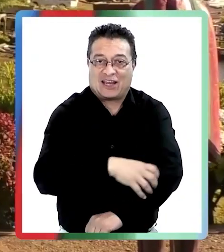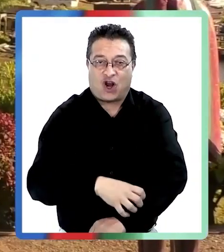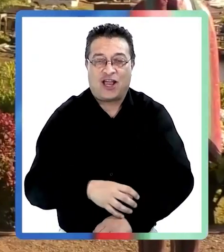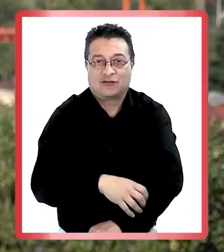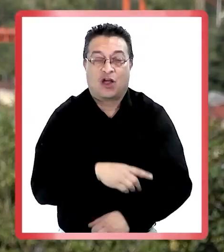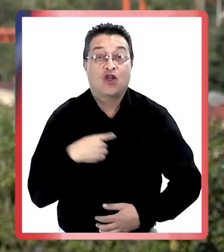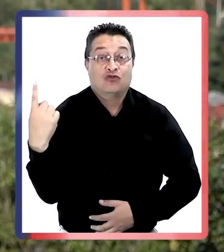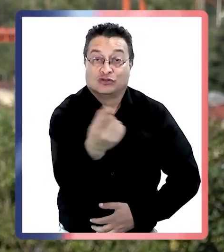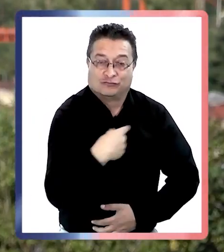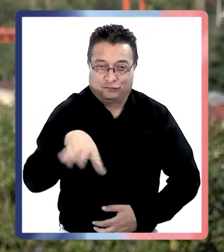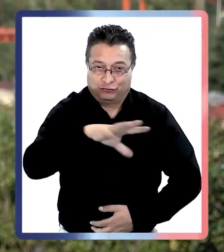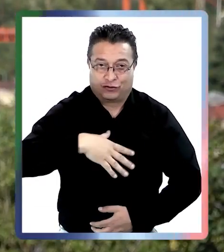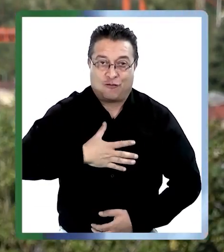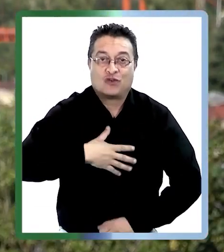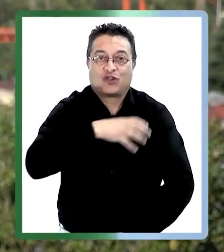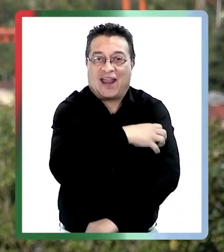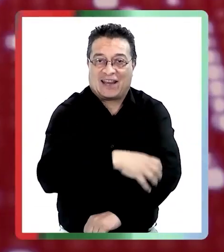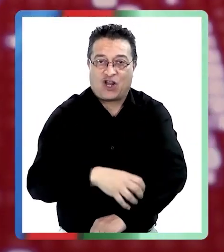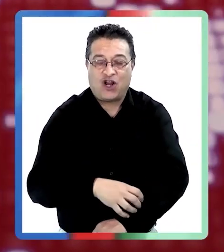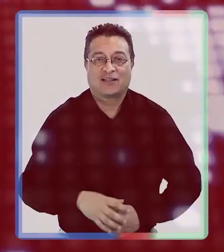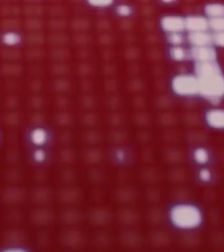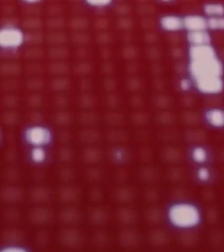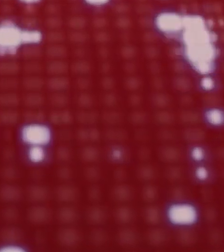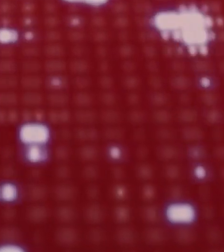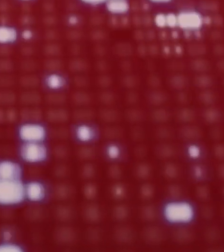las regiones somos las